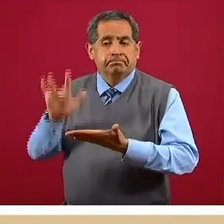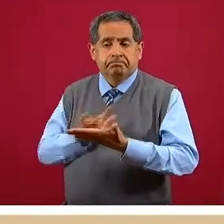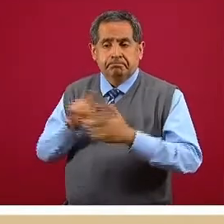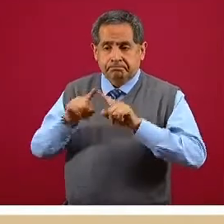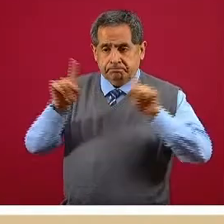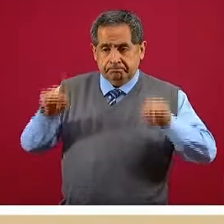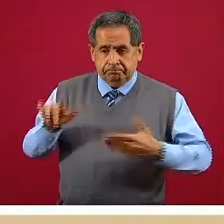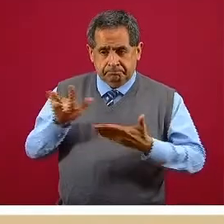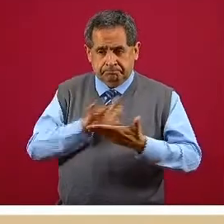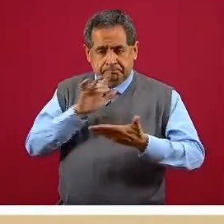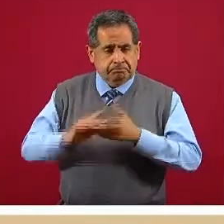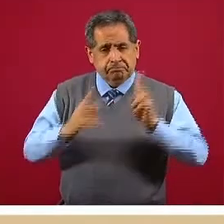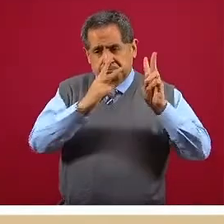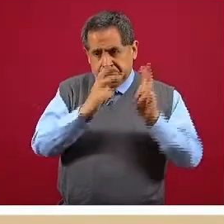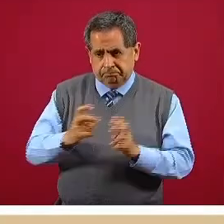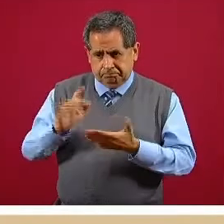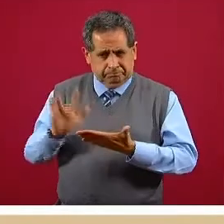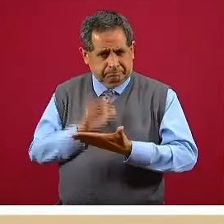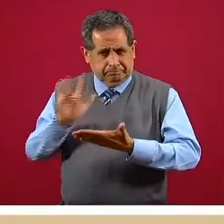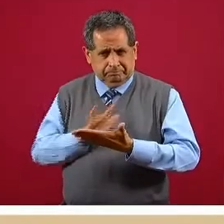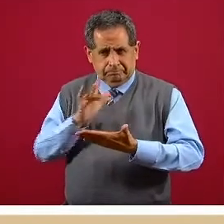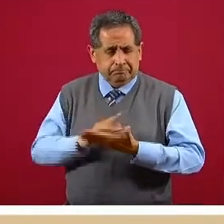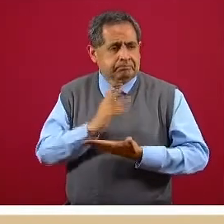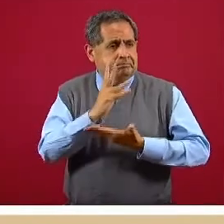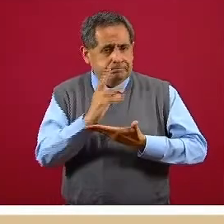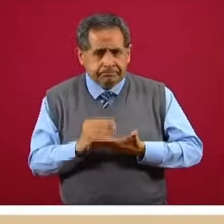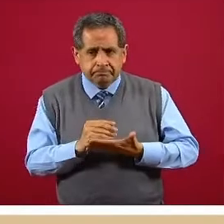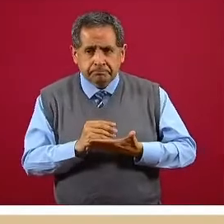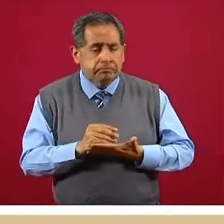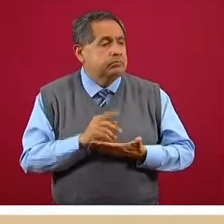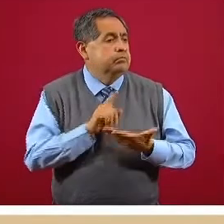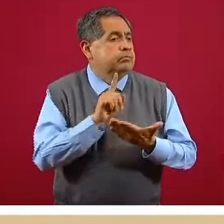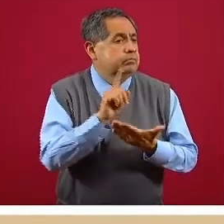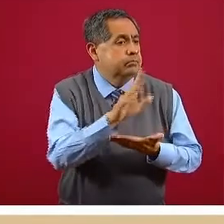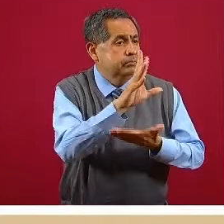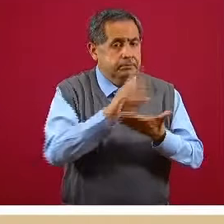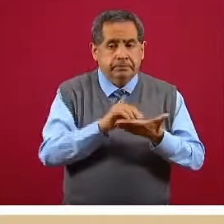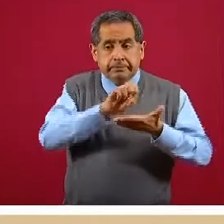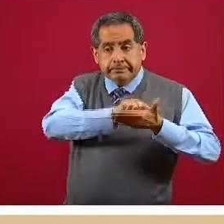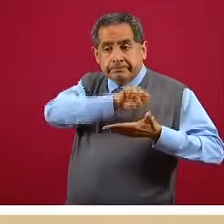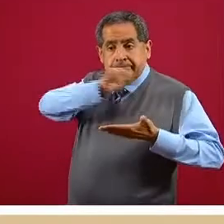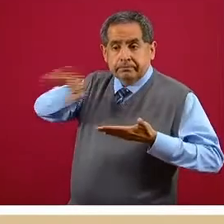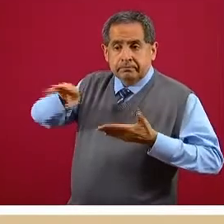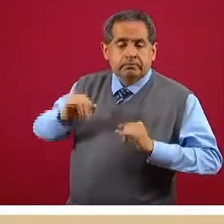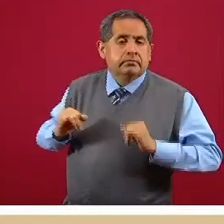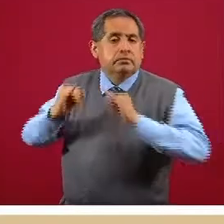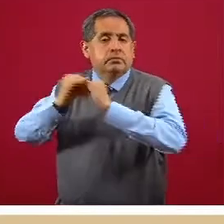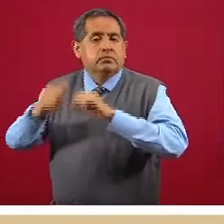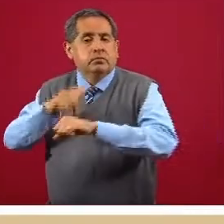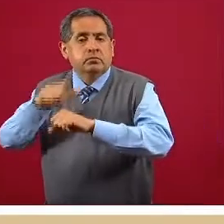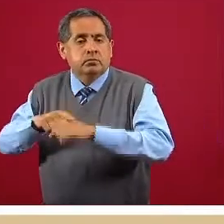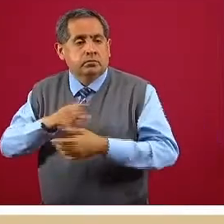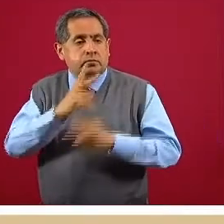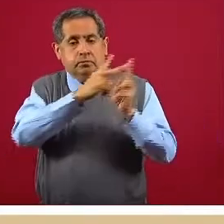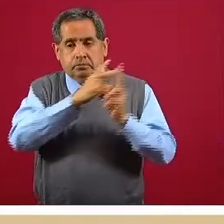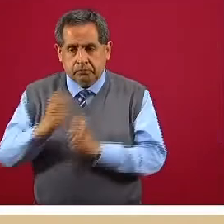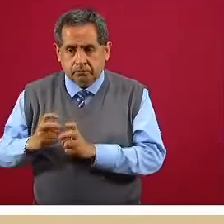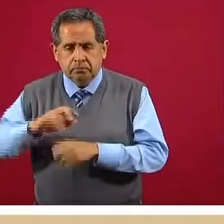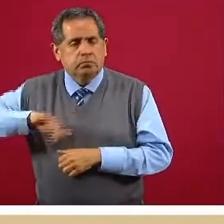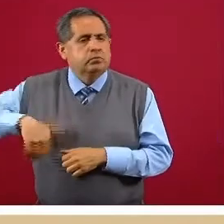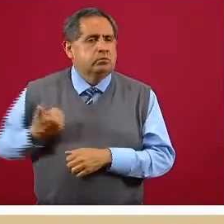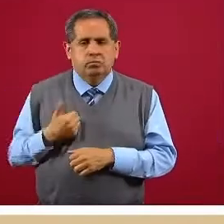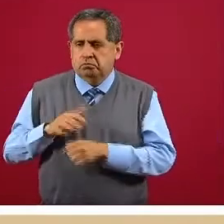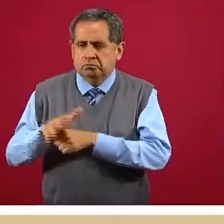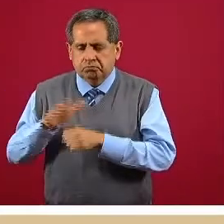los programas de resguardo porque todos los días nos los envían al Instituto Nacional de Salud Pública para tener la información al